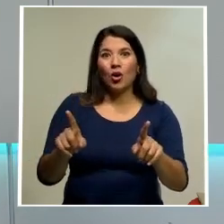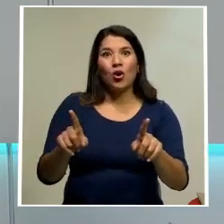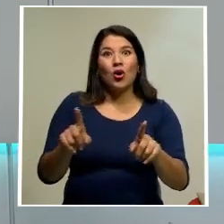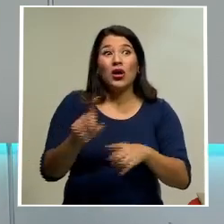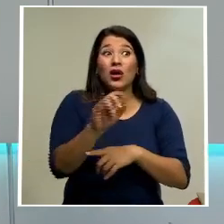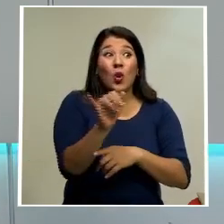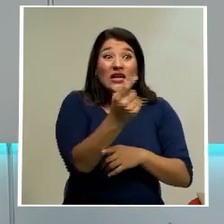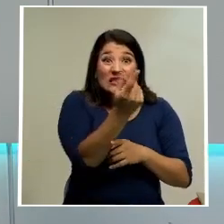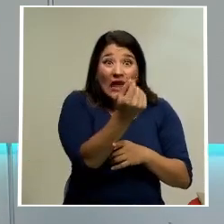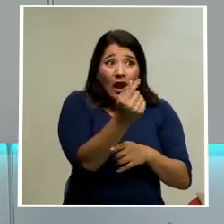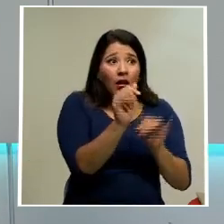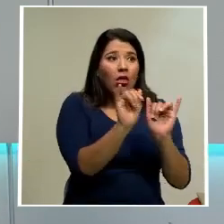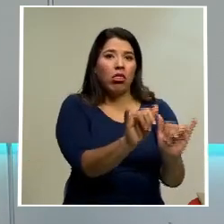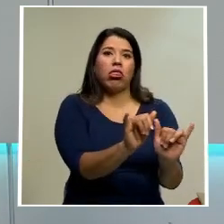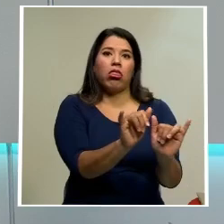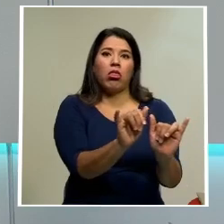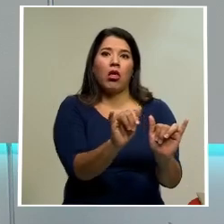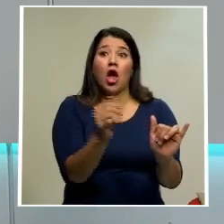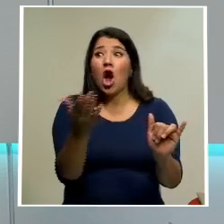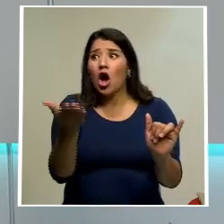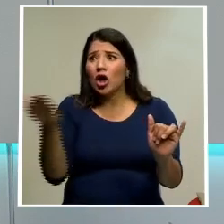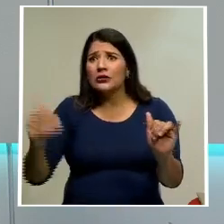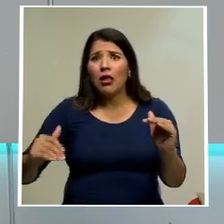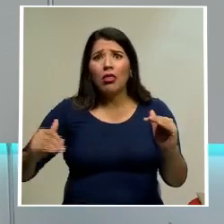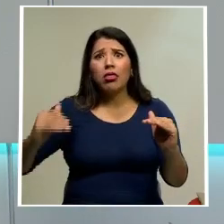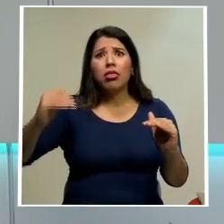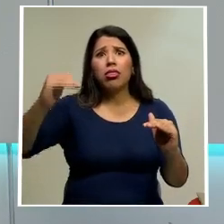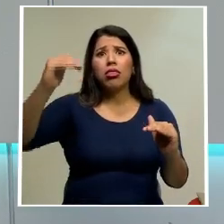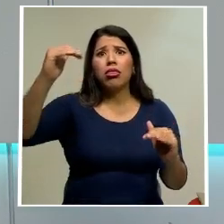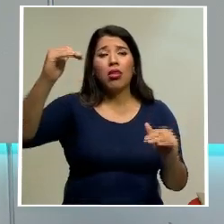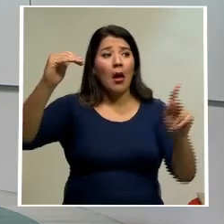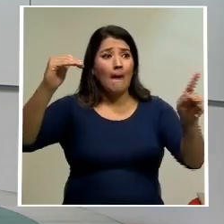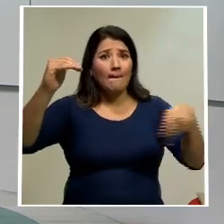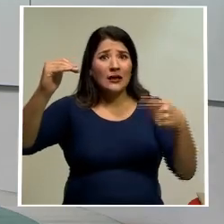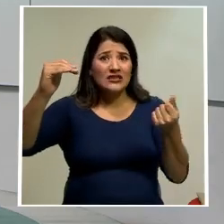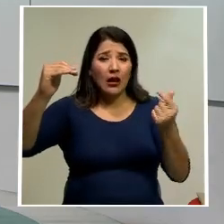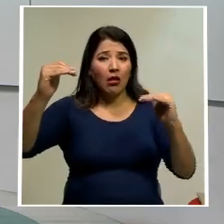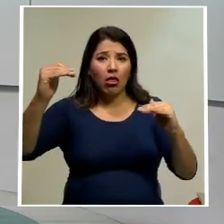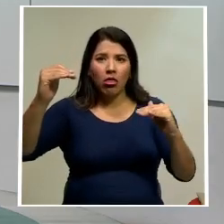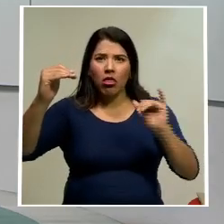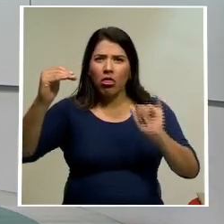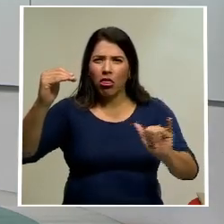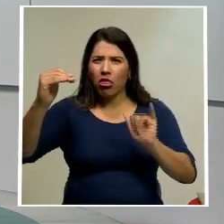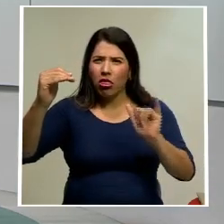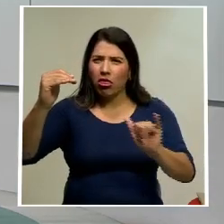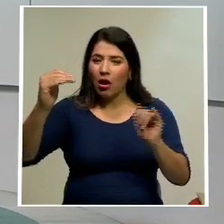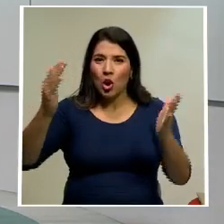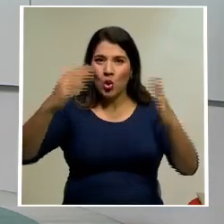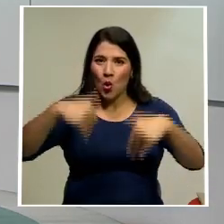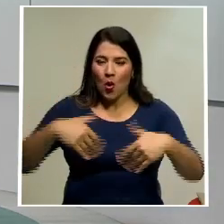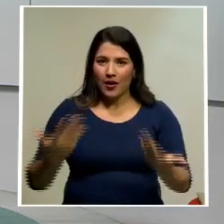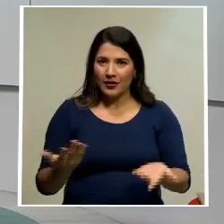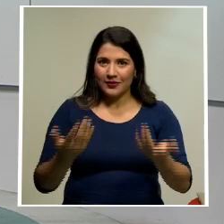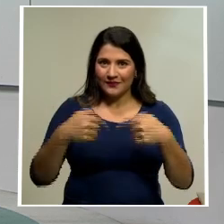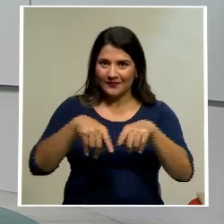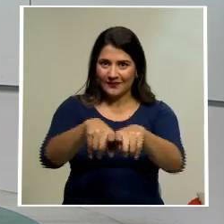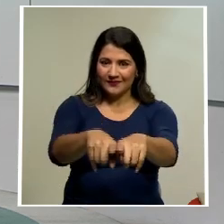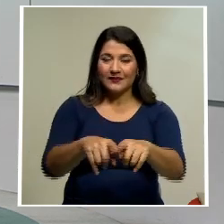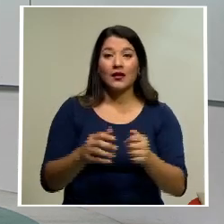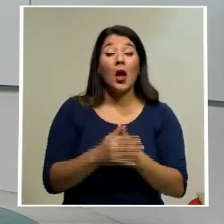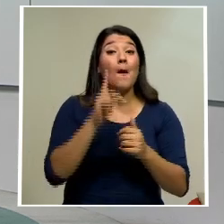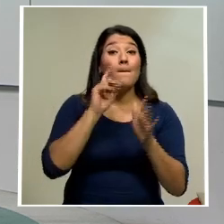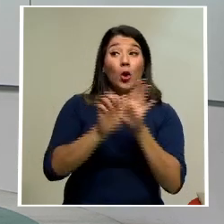Entonces ahí tenemos un grave problema. Ahora analizando un poco la situación, en mi caso, por ejemplo, que para llenar el tanque de